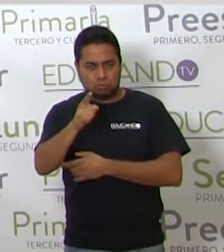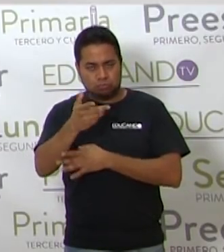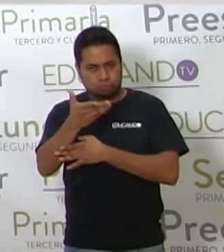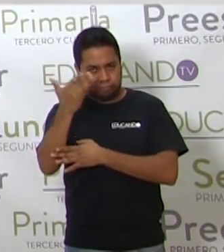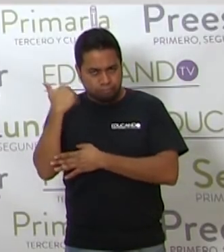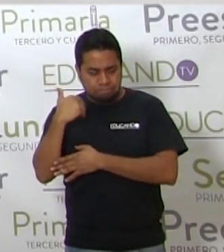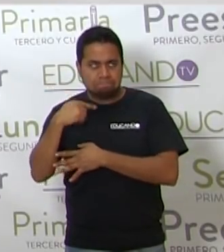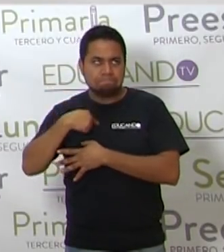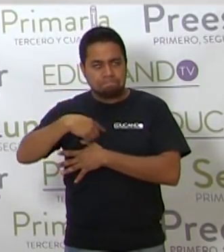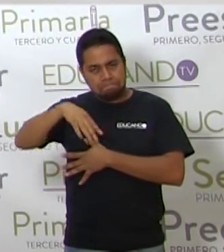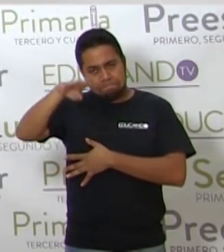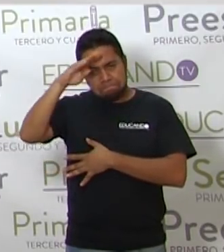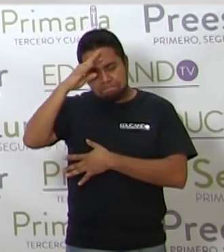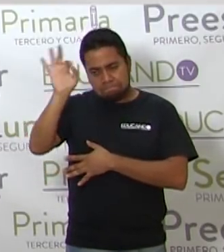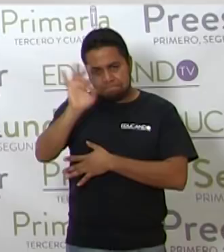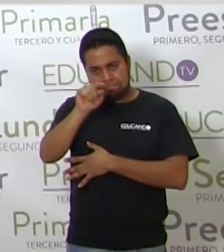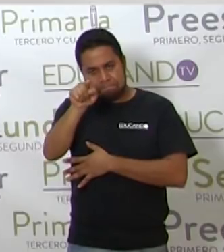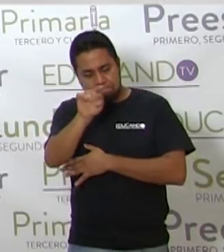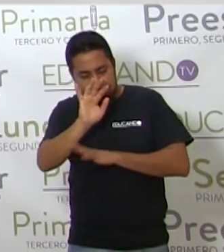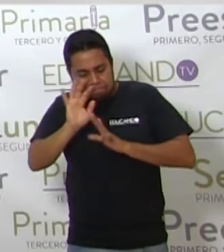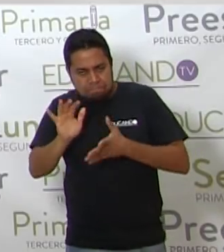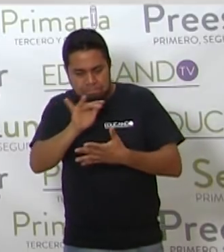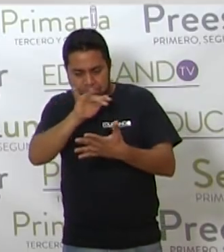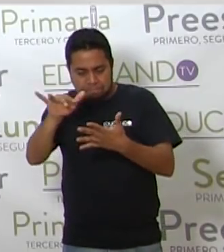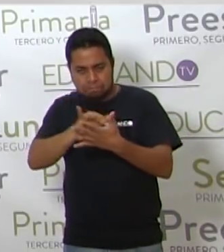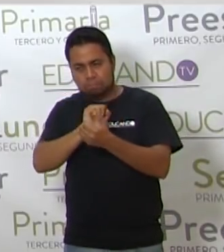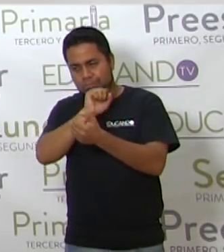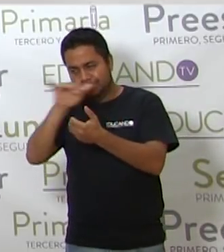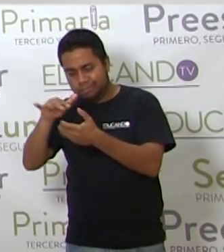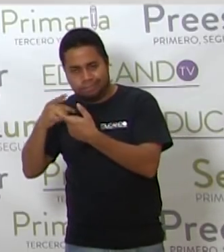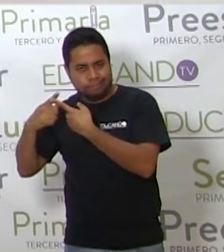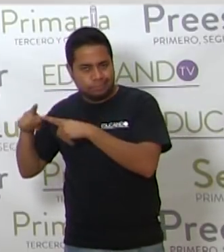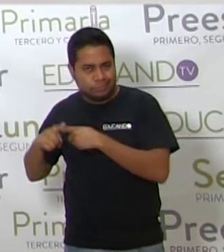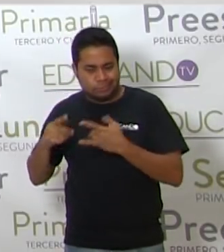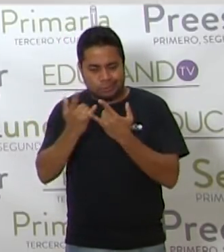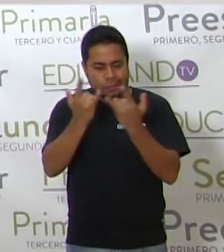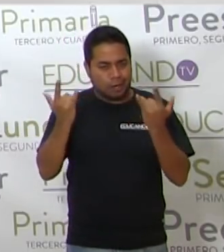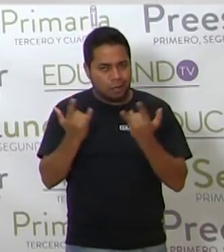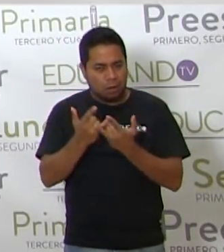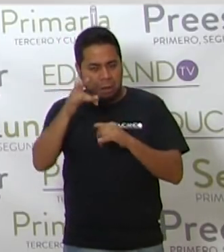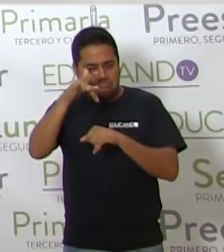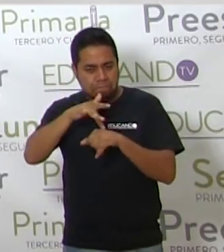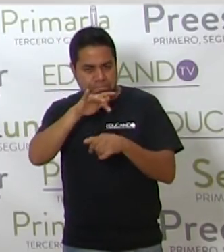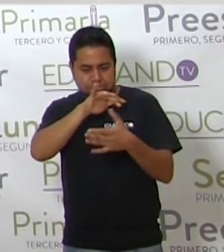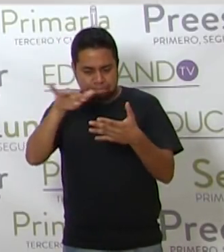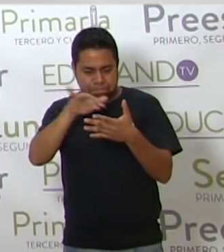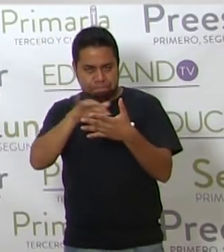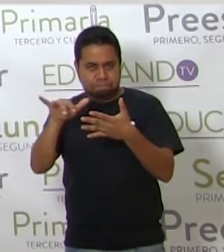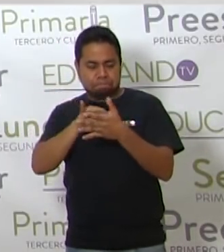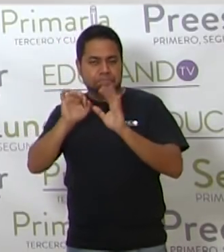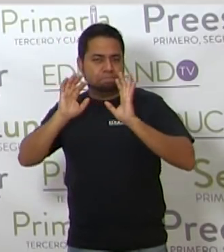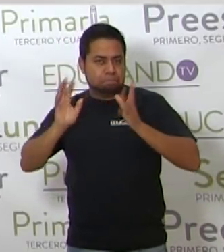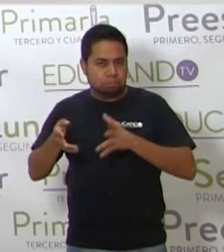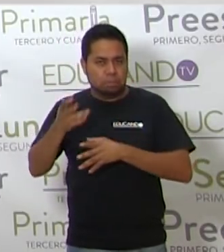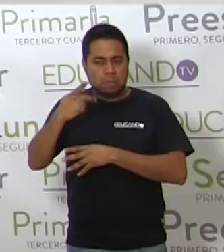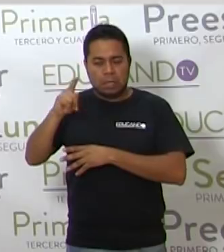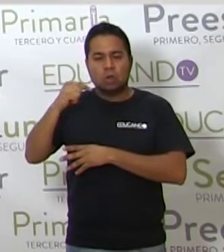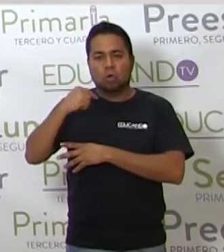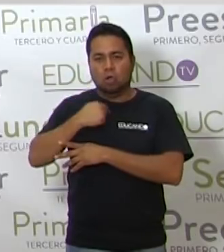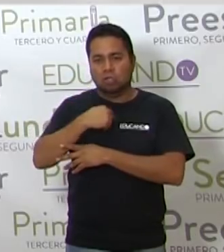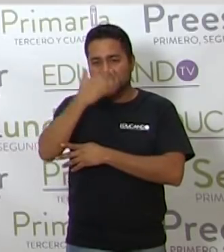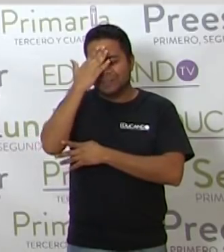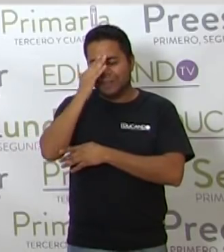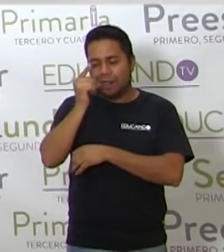me imagino, que has leído diferentes historias, pero también yo sé